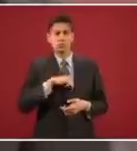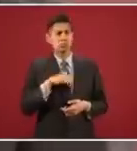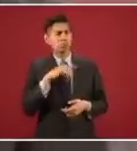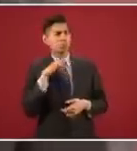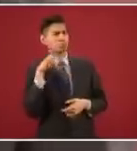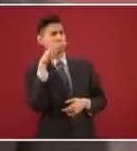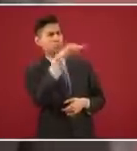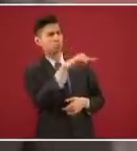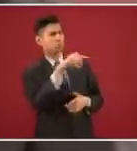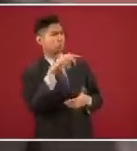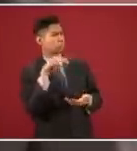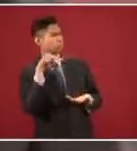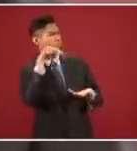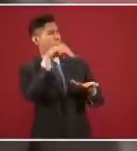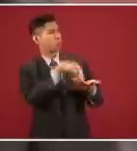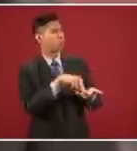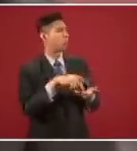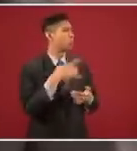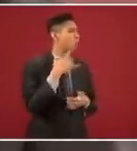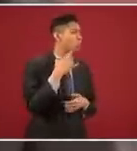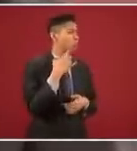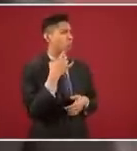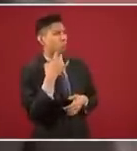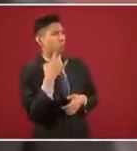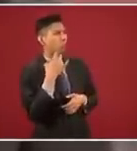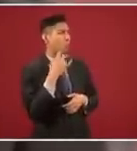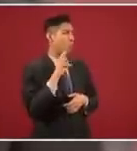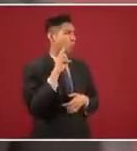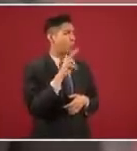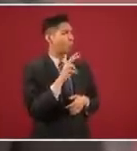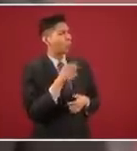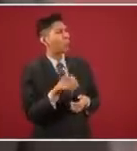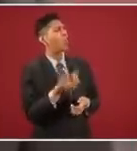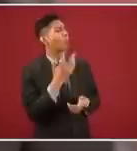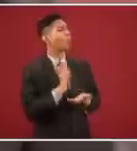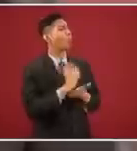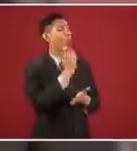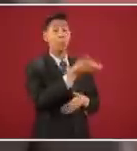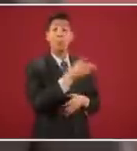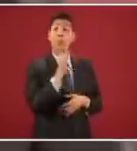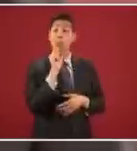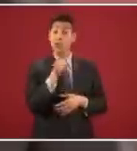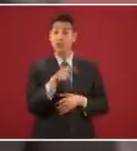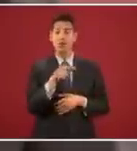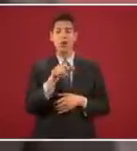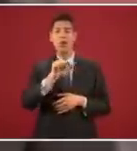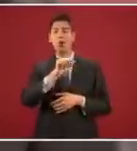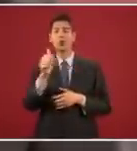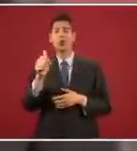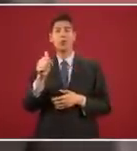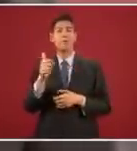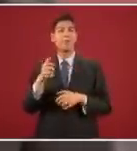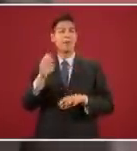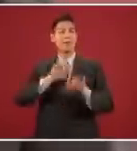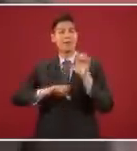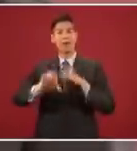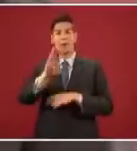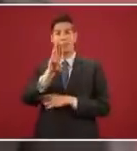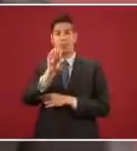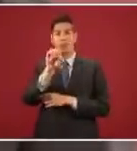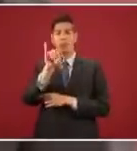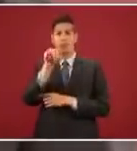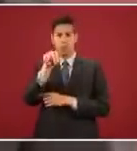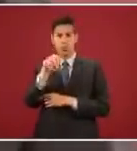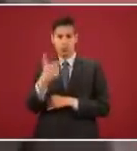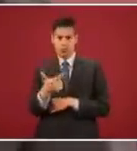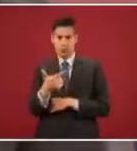estamos esperando poder recibir una oferta. Asimismo, traemos un proceso en colaboración con Boeing, donde estamos esperando también respuesta de